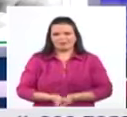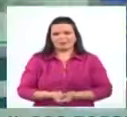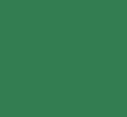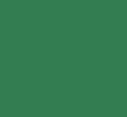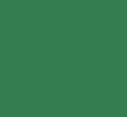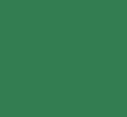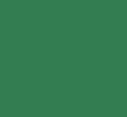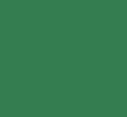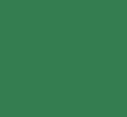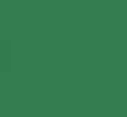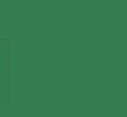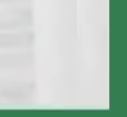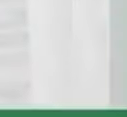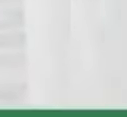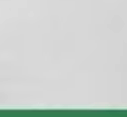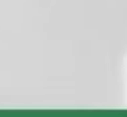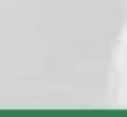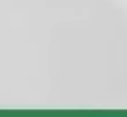días.